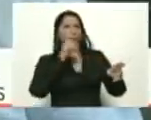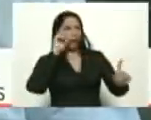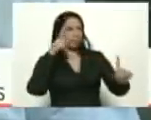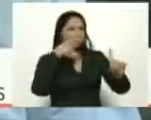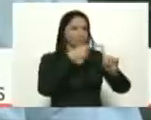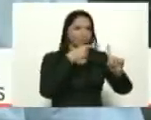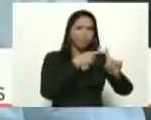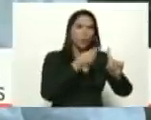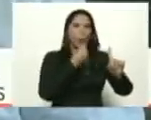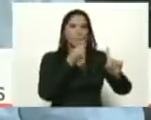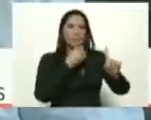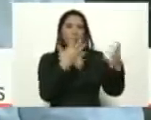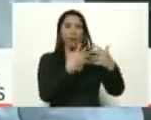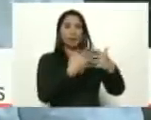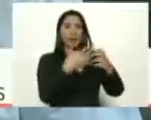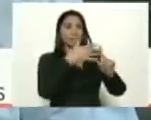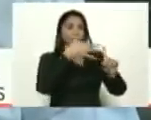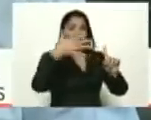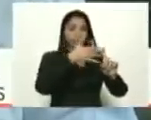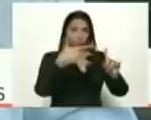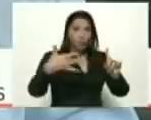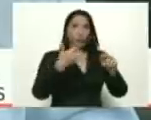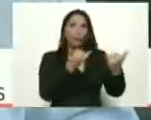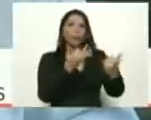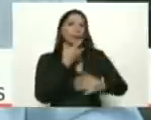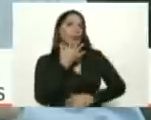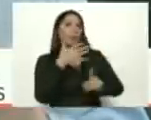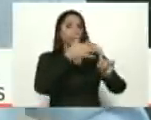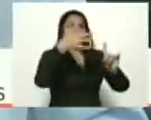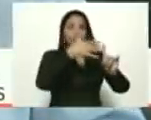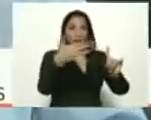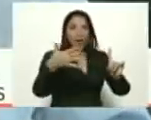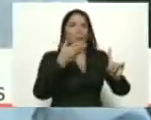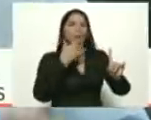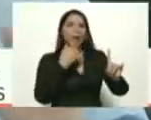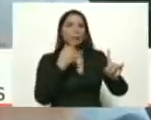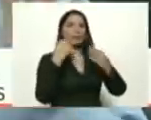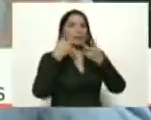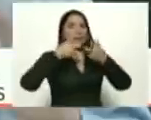guerra, especialmente los cereales, que este es el ciclo cerealero, especialmente el maíz.